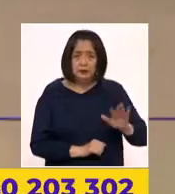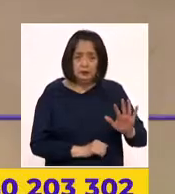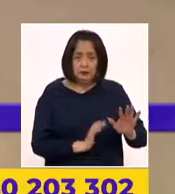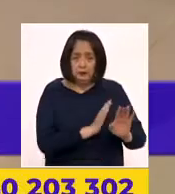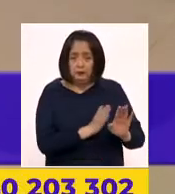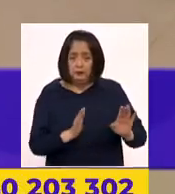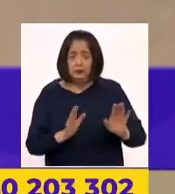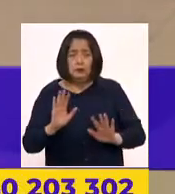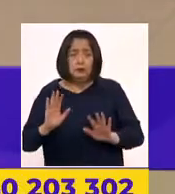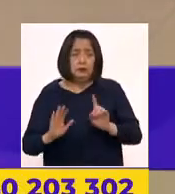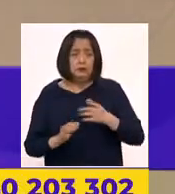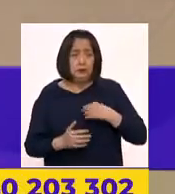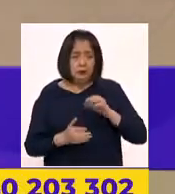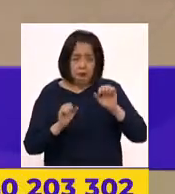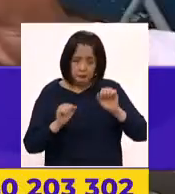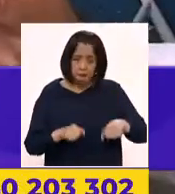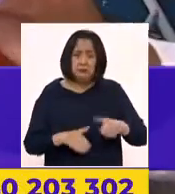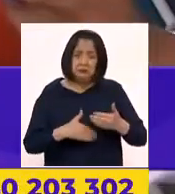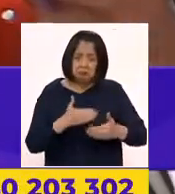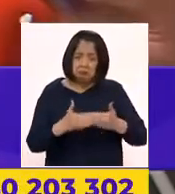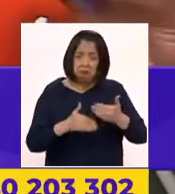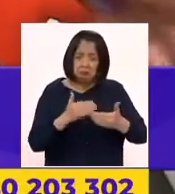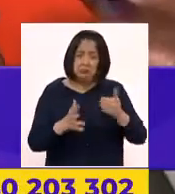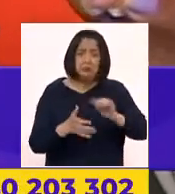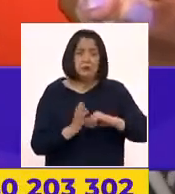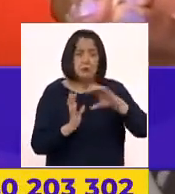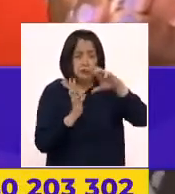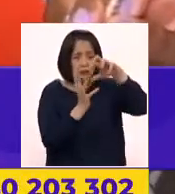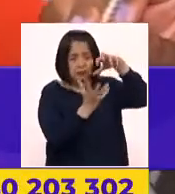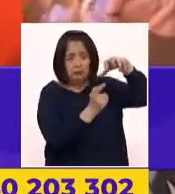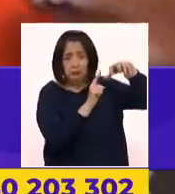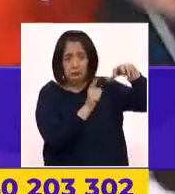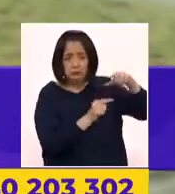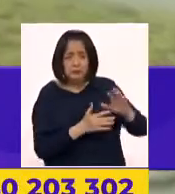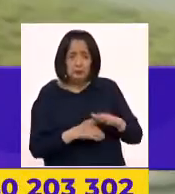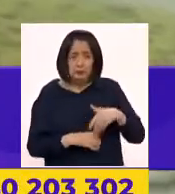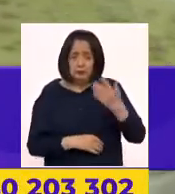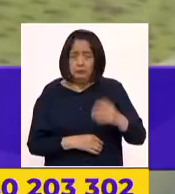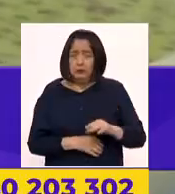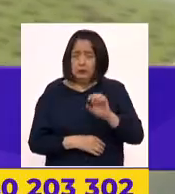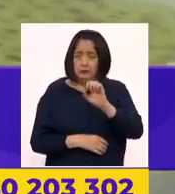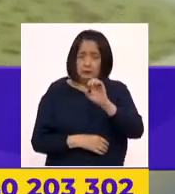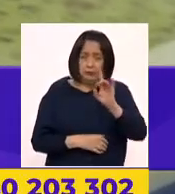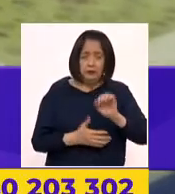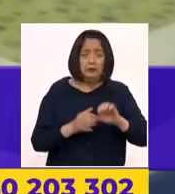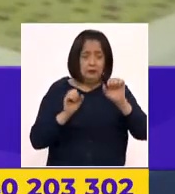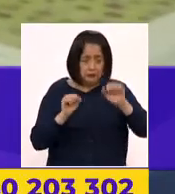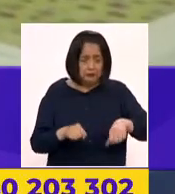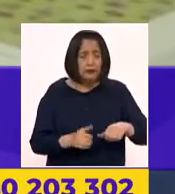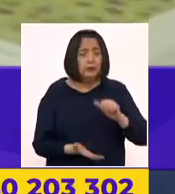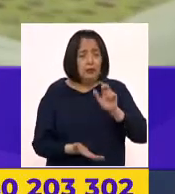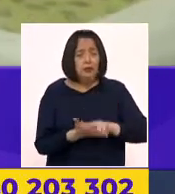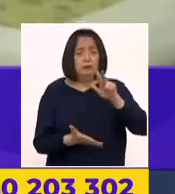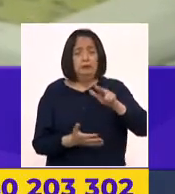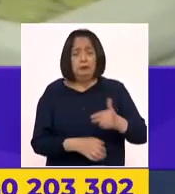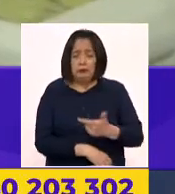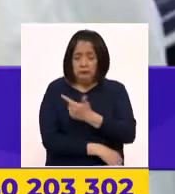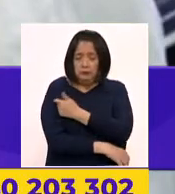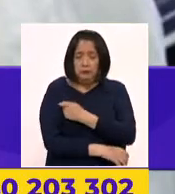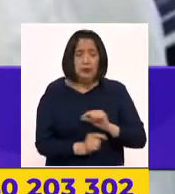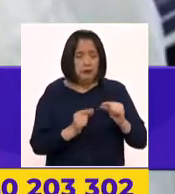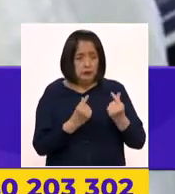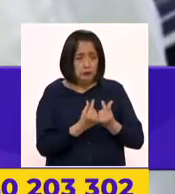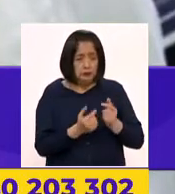a 11 años continúa a paso firme alrededor del mundo, luego de que la FDA aprobara su administración en este grupo